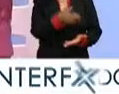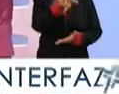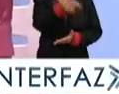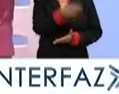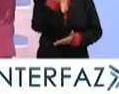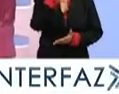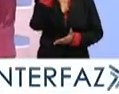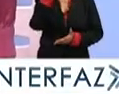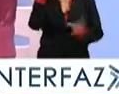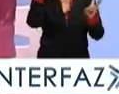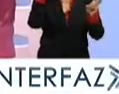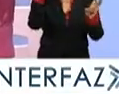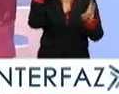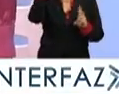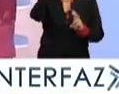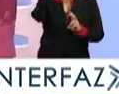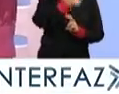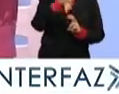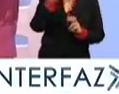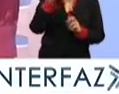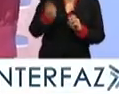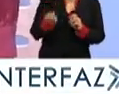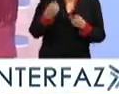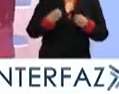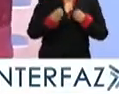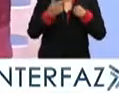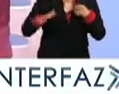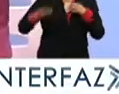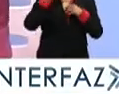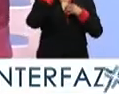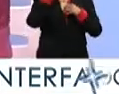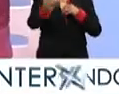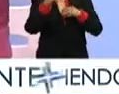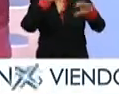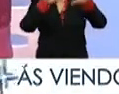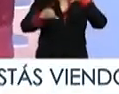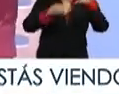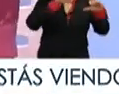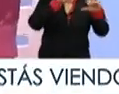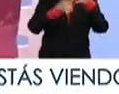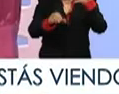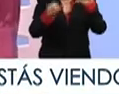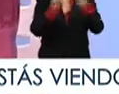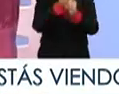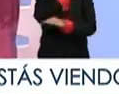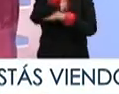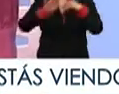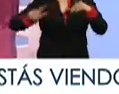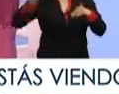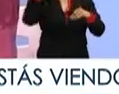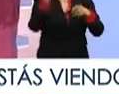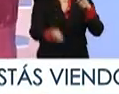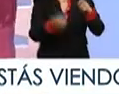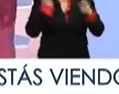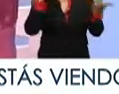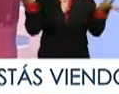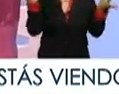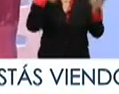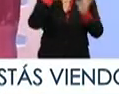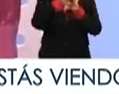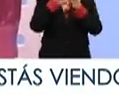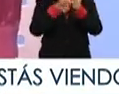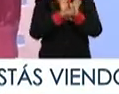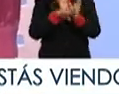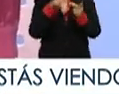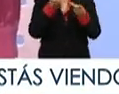pues lo complicado, lo complejo que es vivir en la era de la comunicación, con todo lo que esto implica, los dilemas